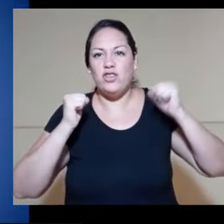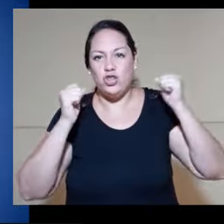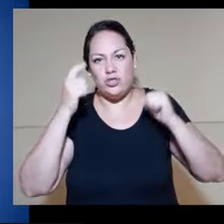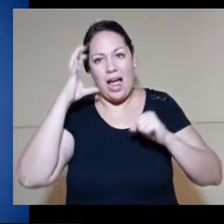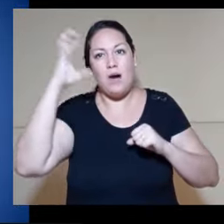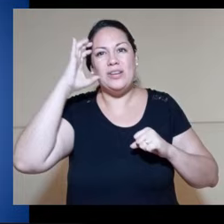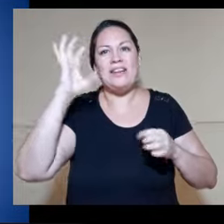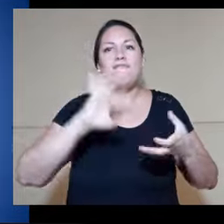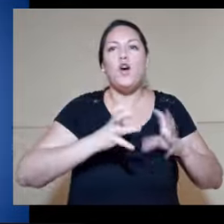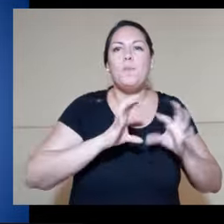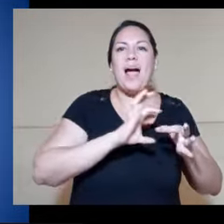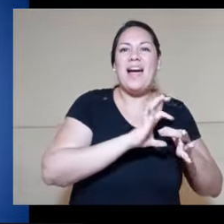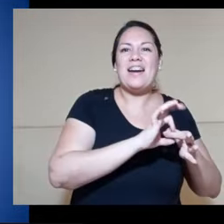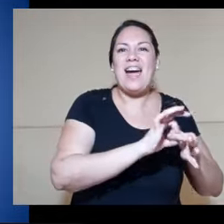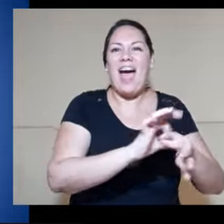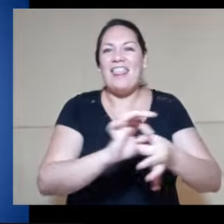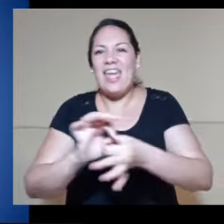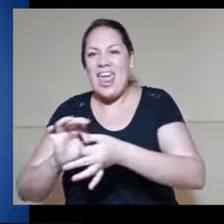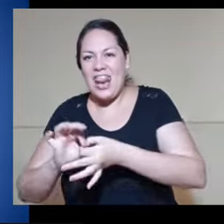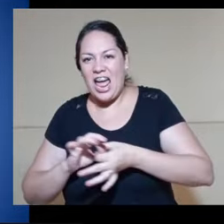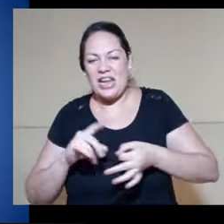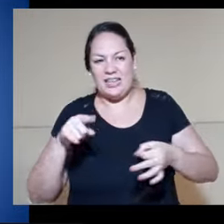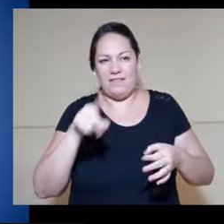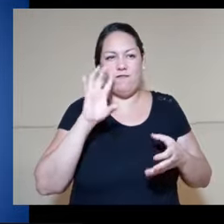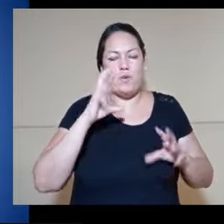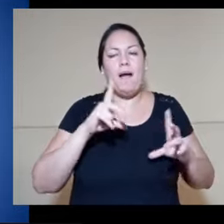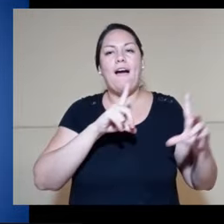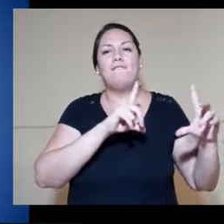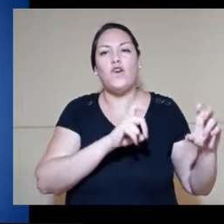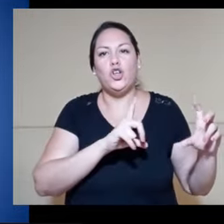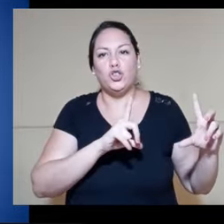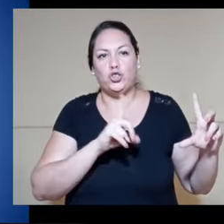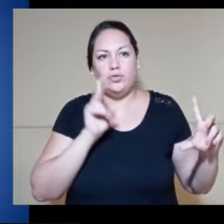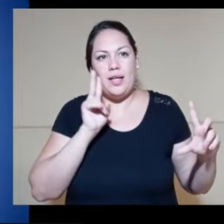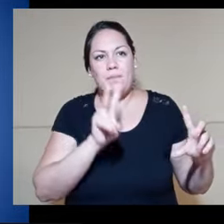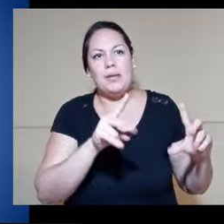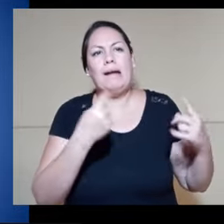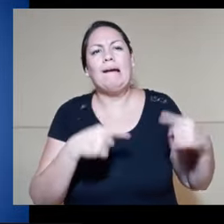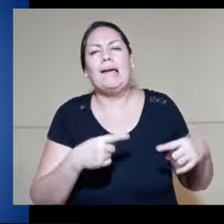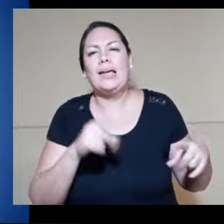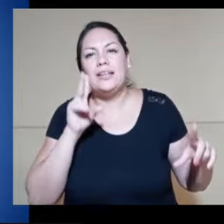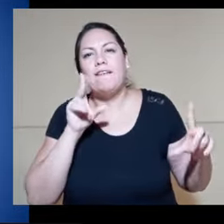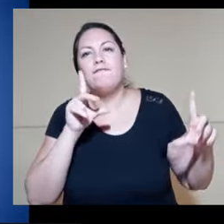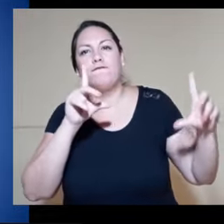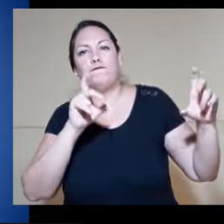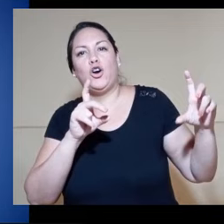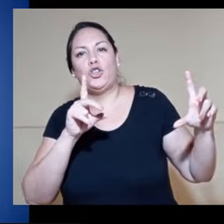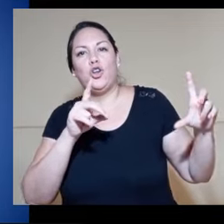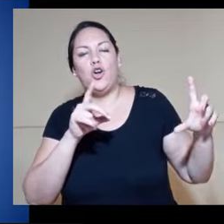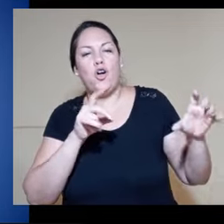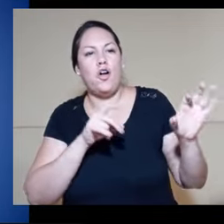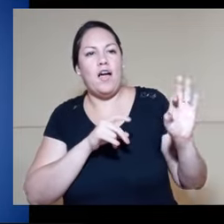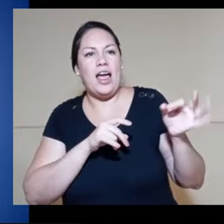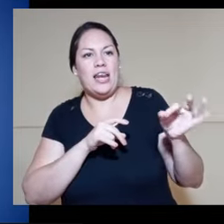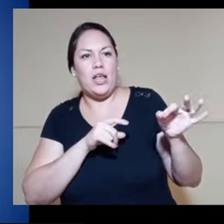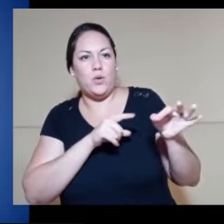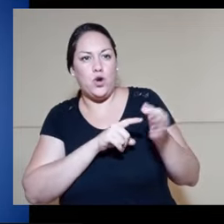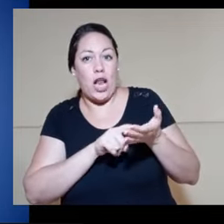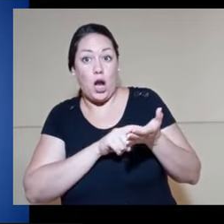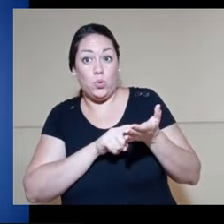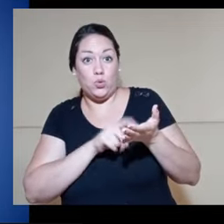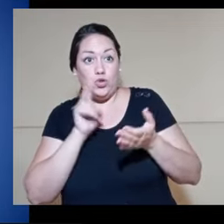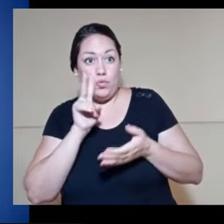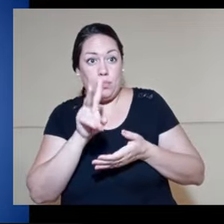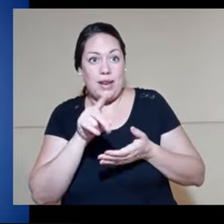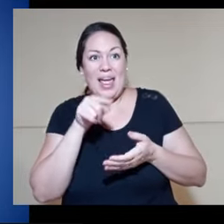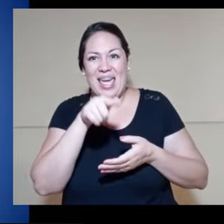neurona ya estaba en sinapsis con otra. Acuérdense que esto es como una cadena. Nosotros estamos sacando una foto. ¿Y qué estamos viendo acá? Que esta